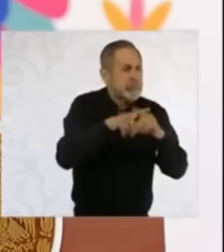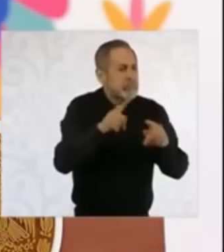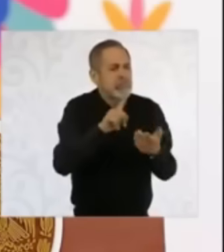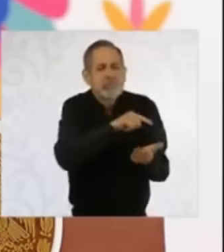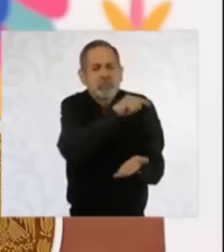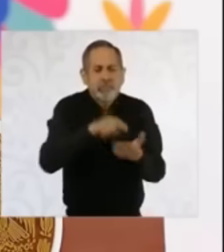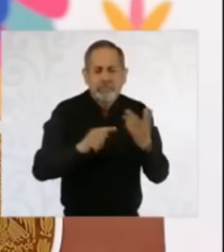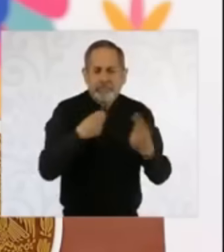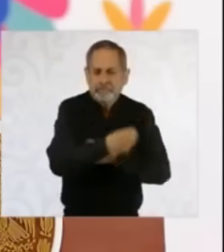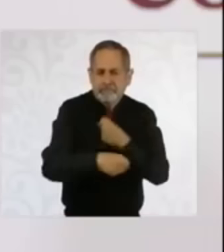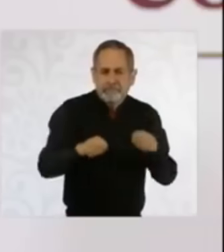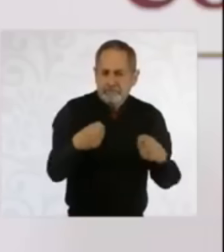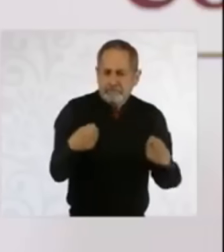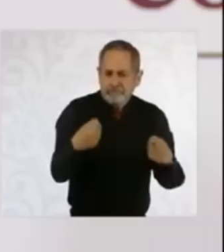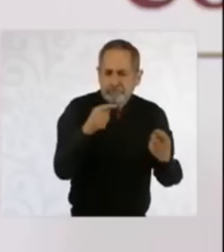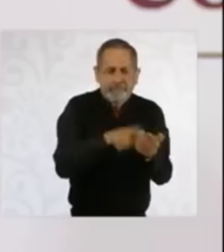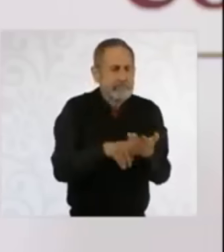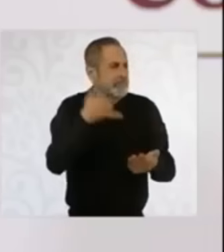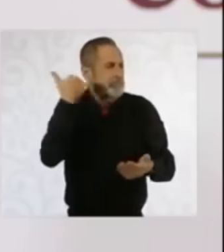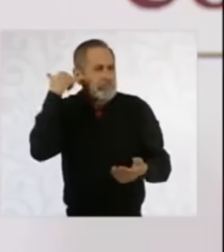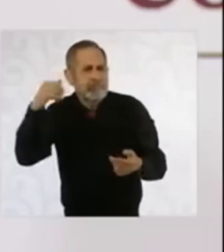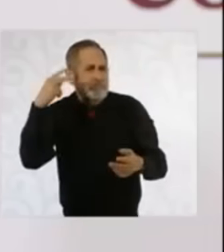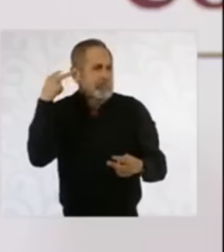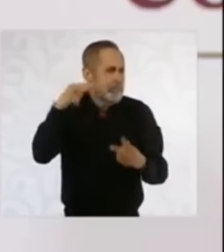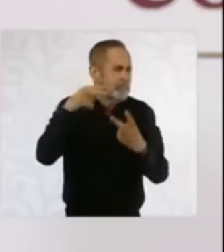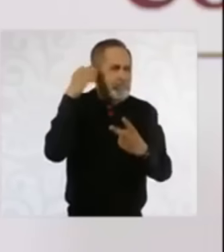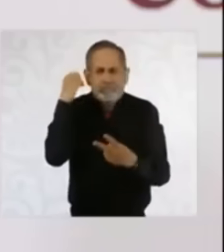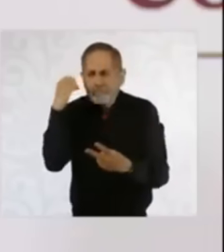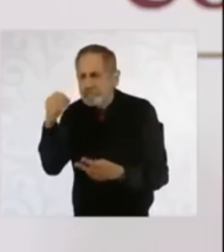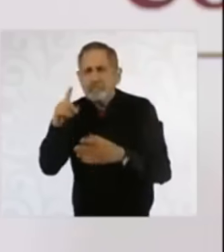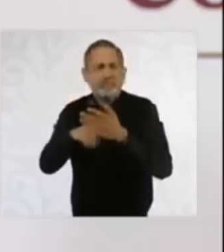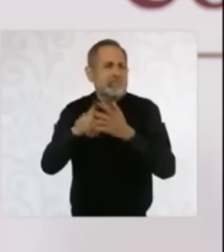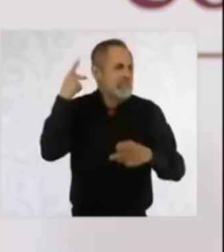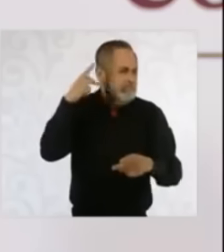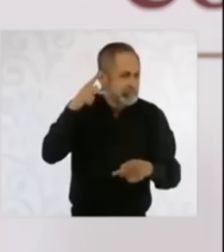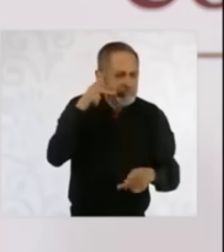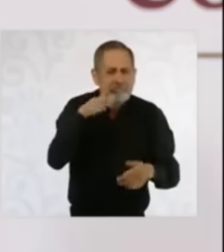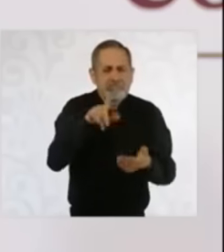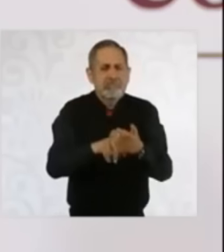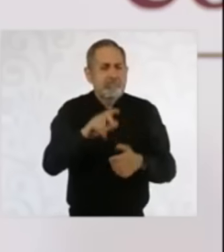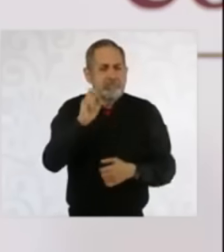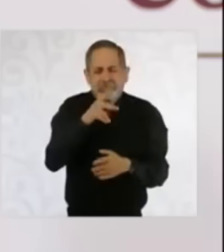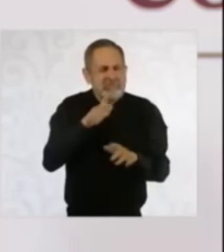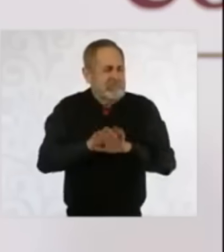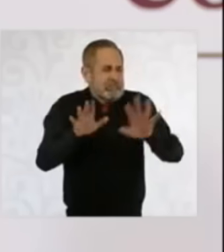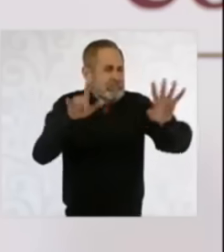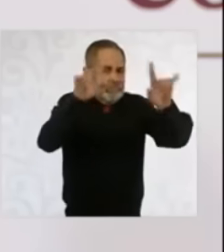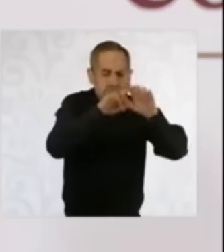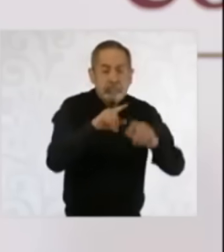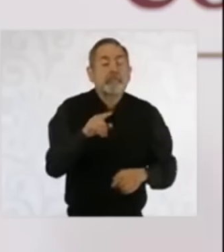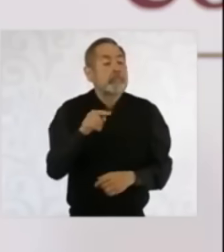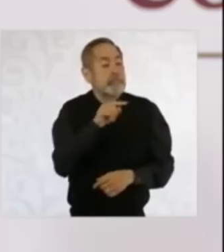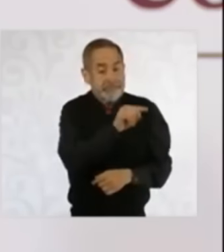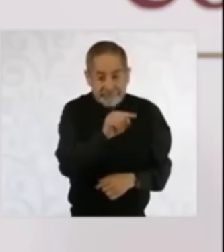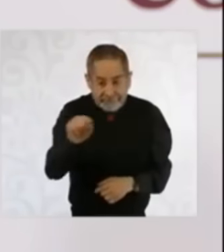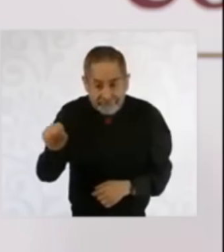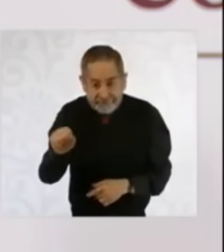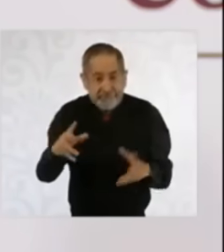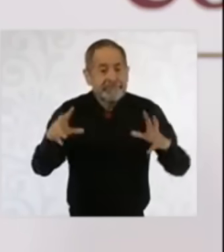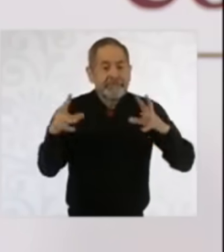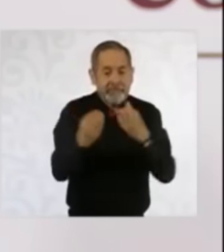días también es importante que hagamos un consumo responsable no nos endeudamos de más ni gastemos en cosas que no